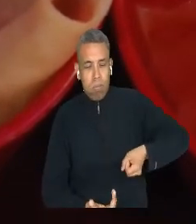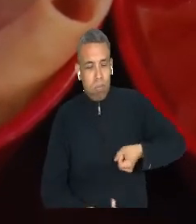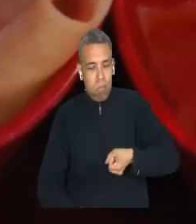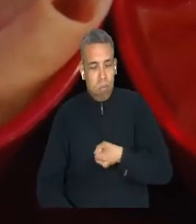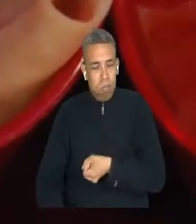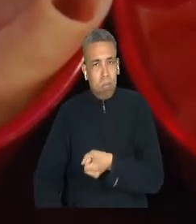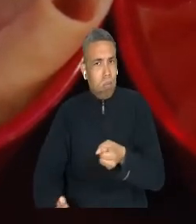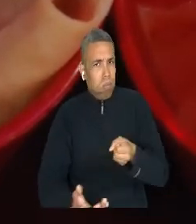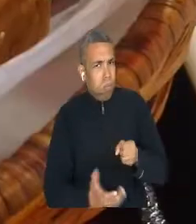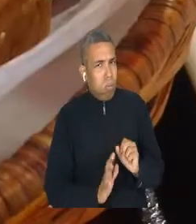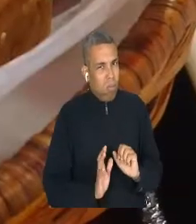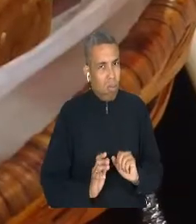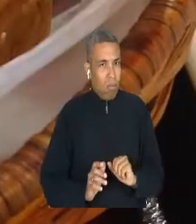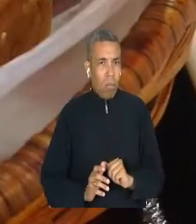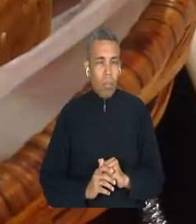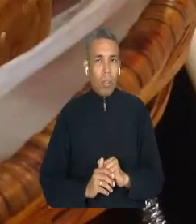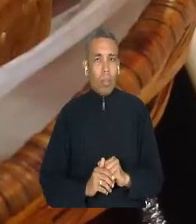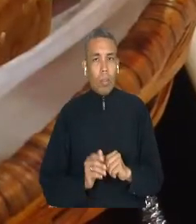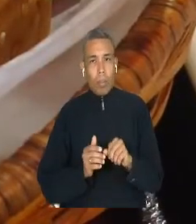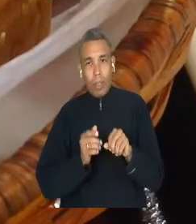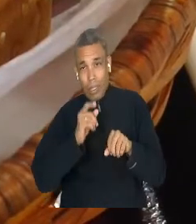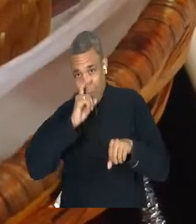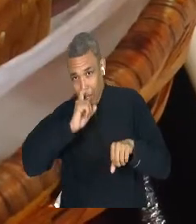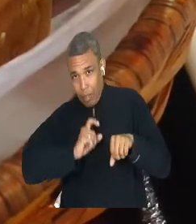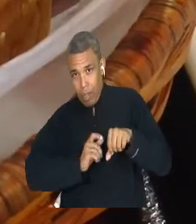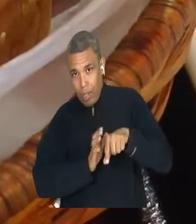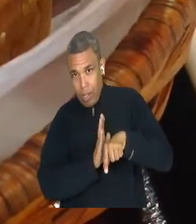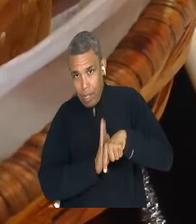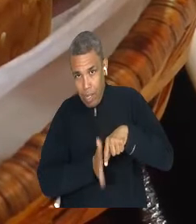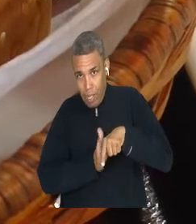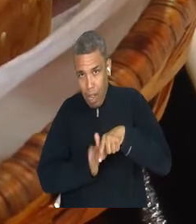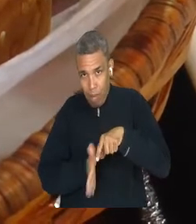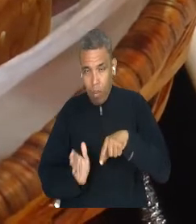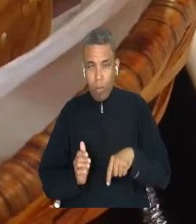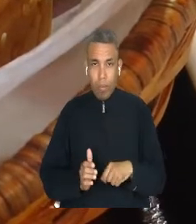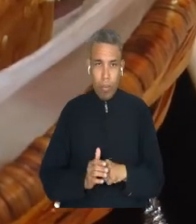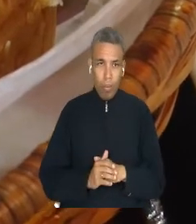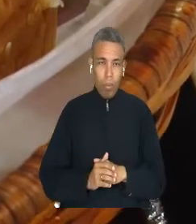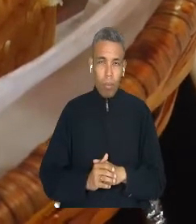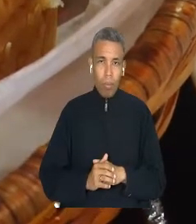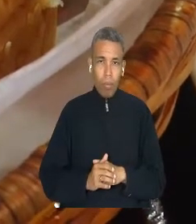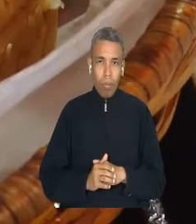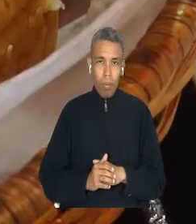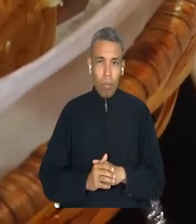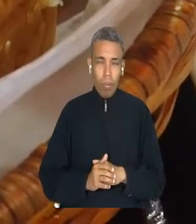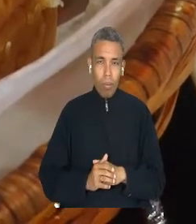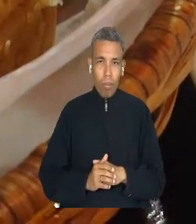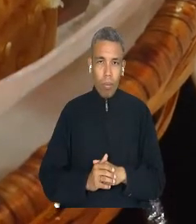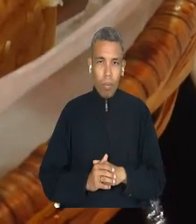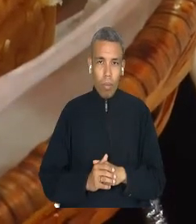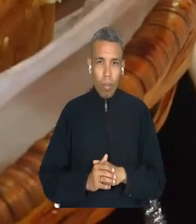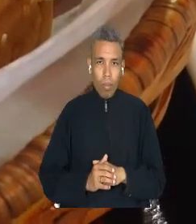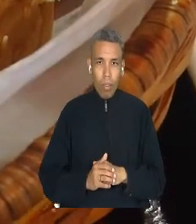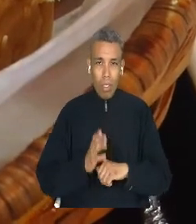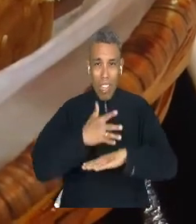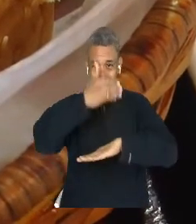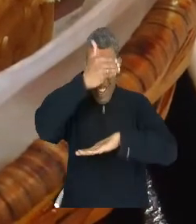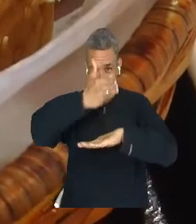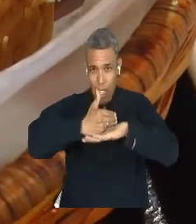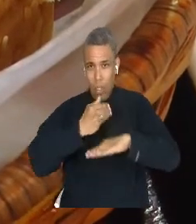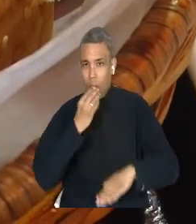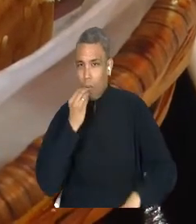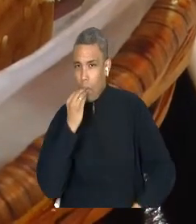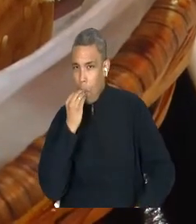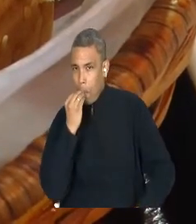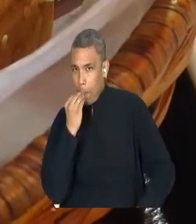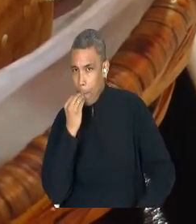queso. Ay, no, perdón. vamos con la tocineta, que